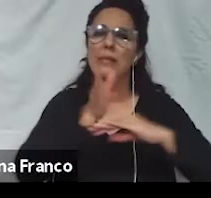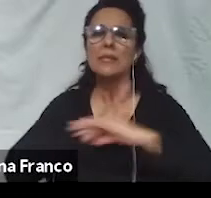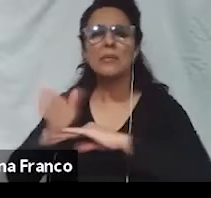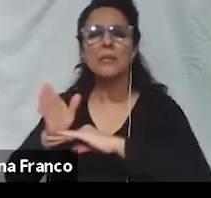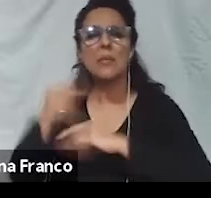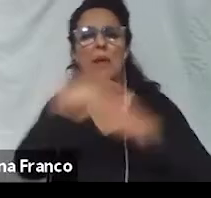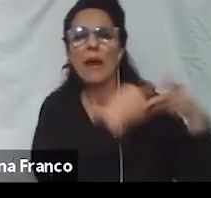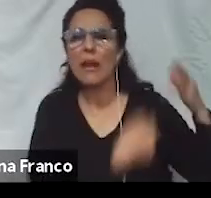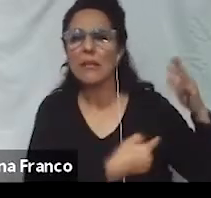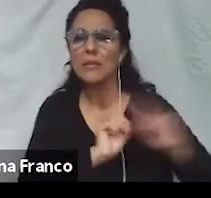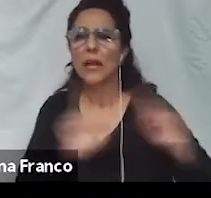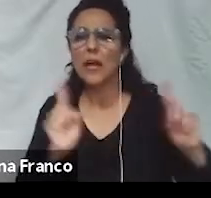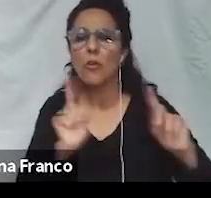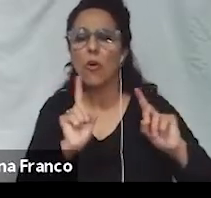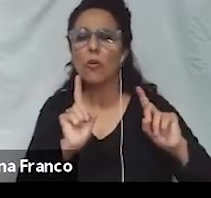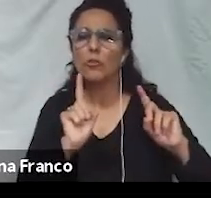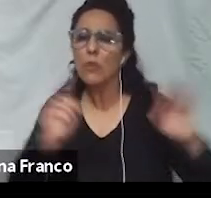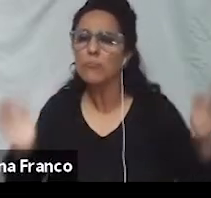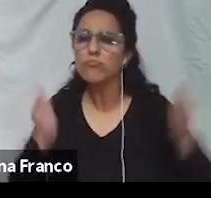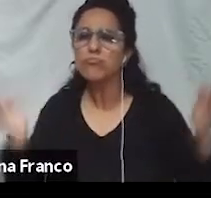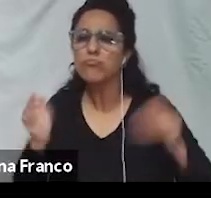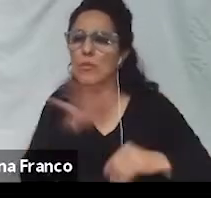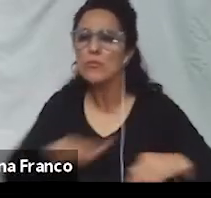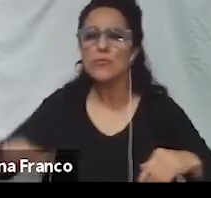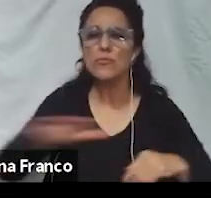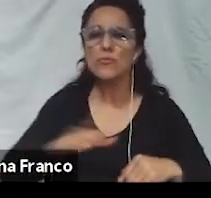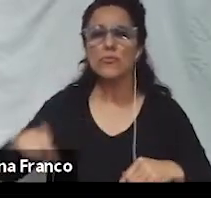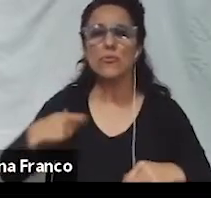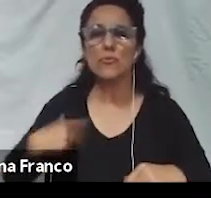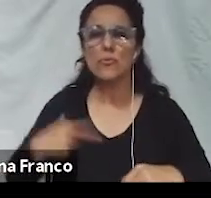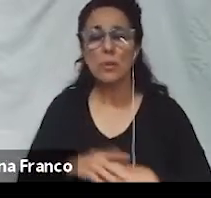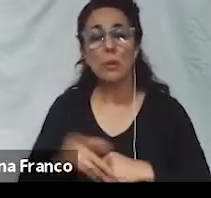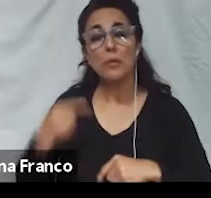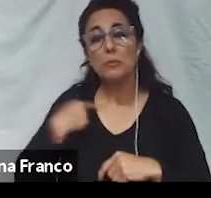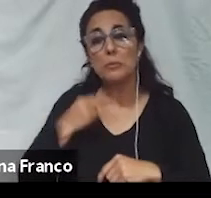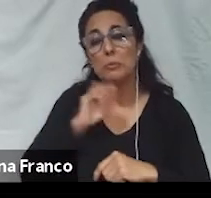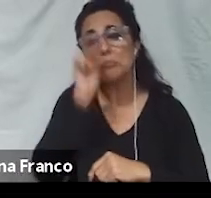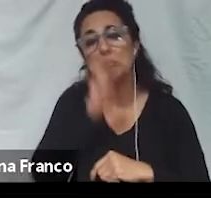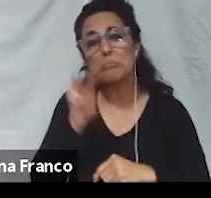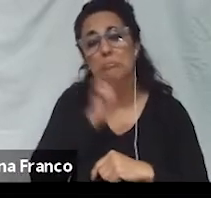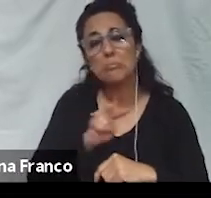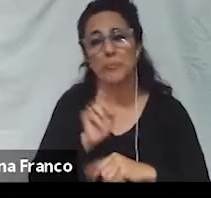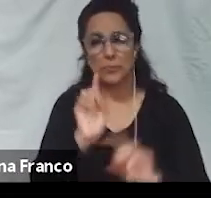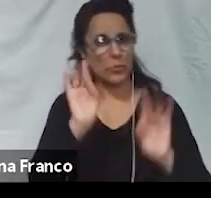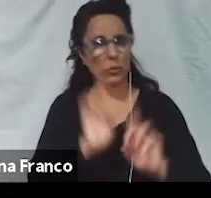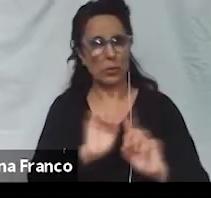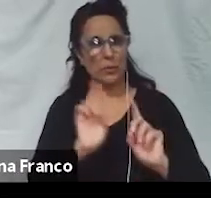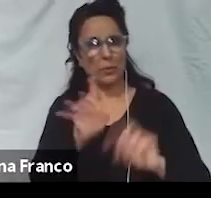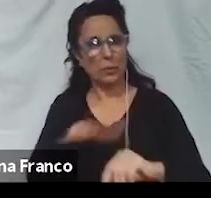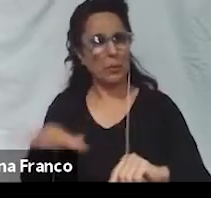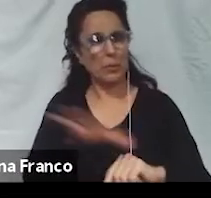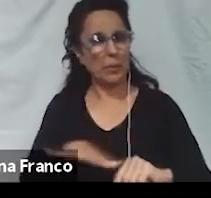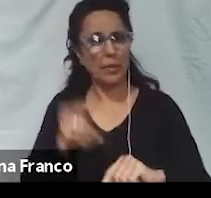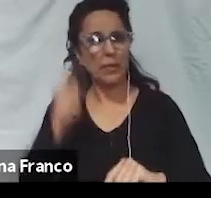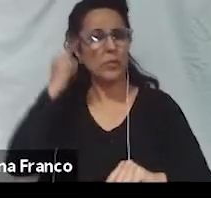accesibilidad no es solo una característica, sino que es una tendencia social. Pero yo leí su frase y dije, no, tampoco es solo